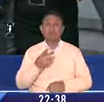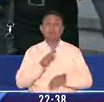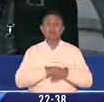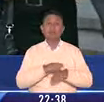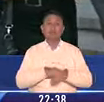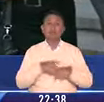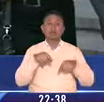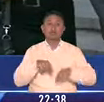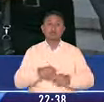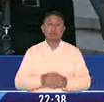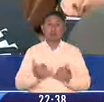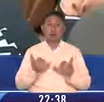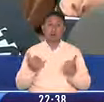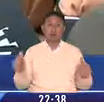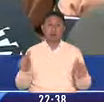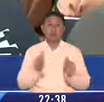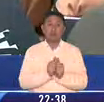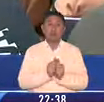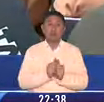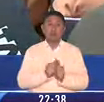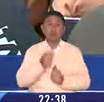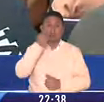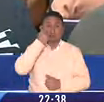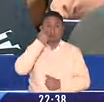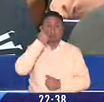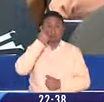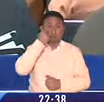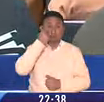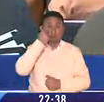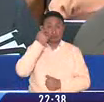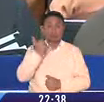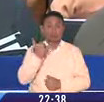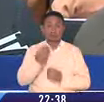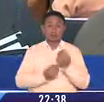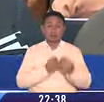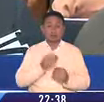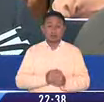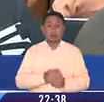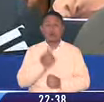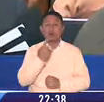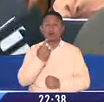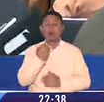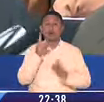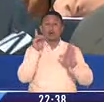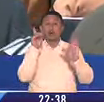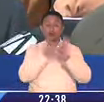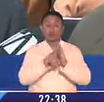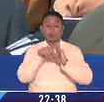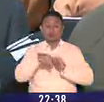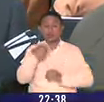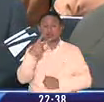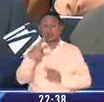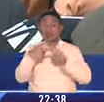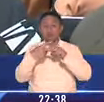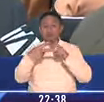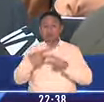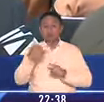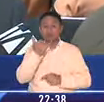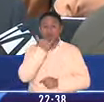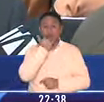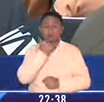día podrían unirse. Lo que correspondería en este caso es una sola imputación por 2 delitos en